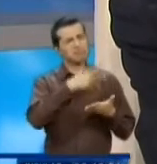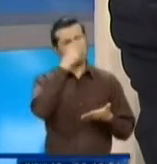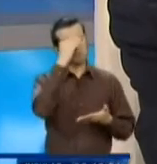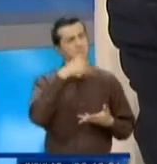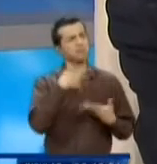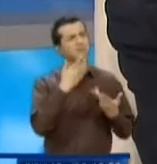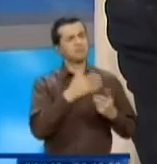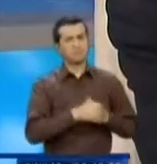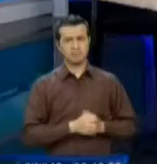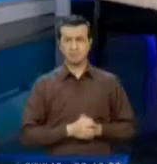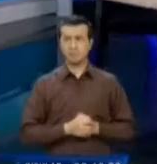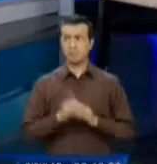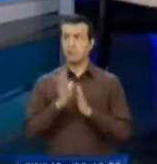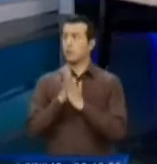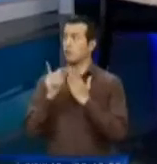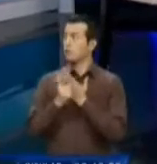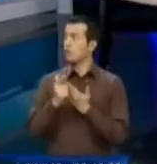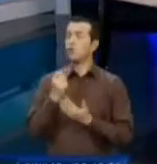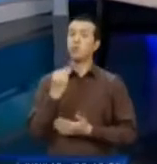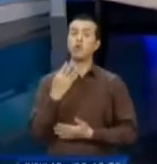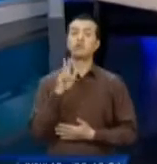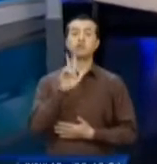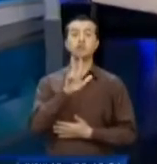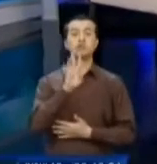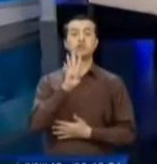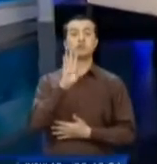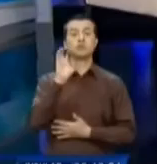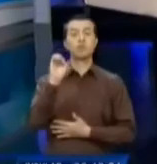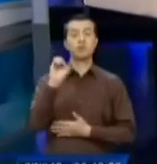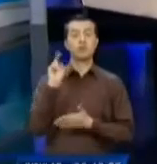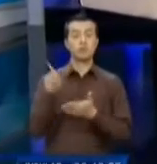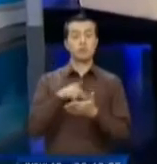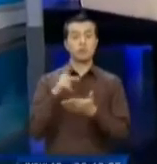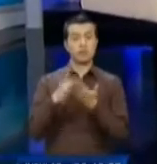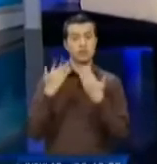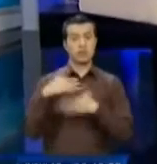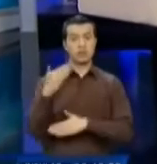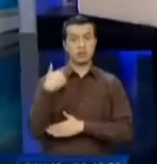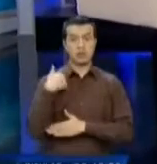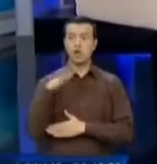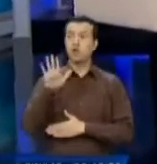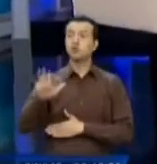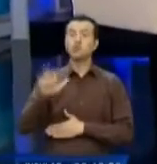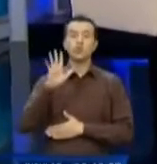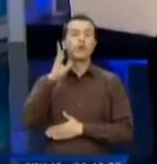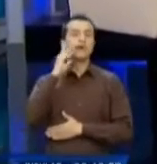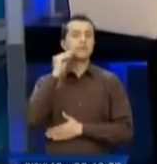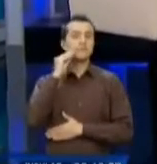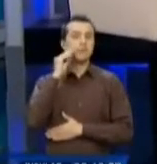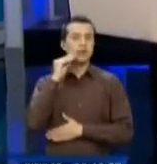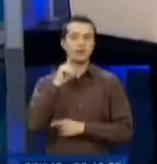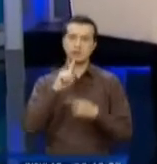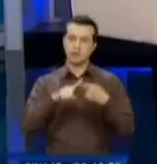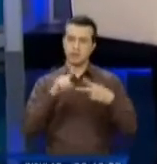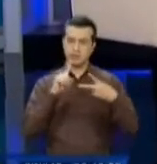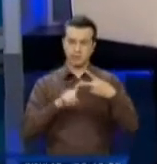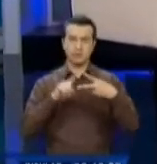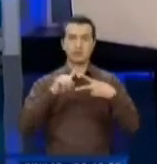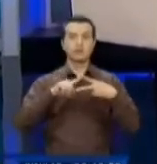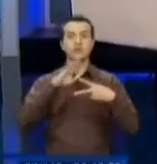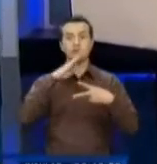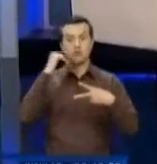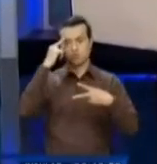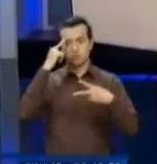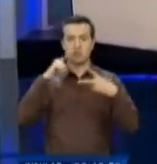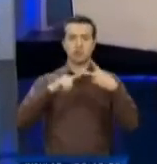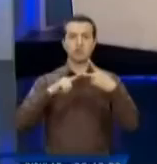Bueno, este libro de 340 páginas contiene las biografías de Rafael Correa Delgado, Lenín Moreno Garcés, Jorge